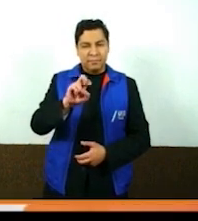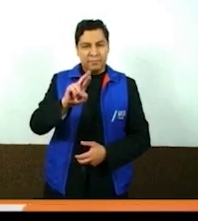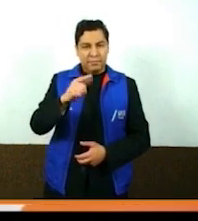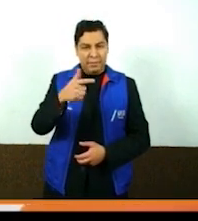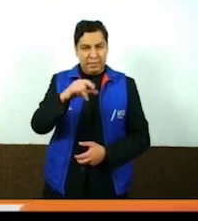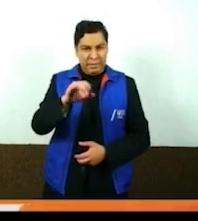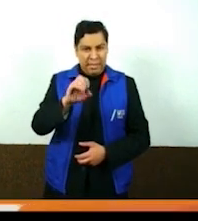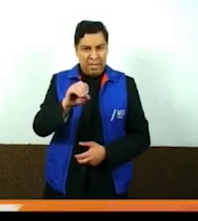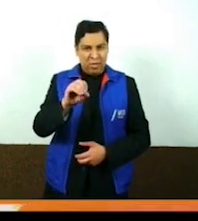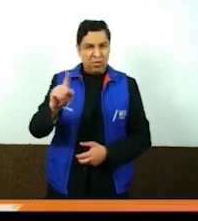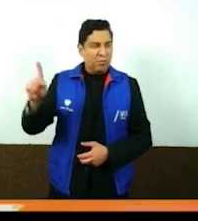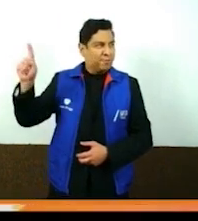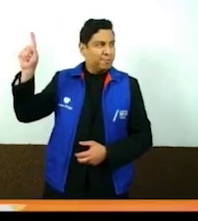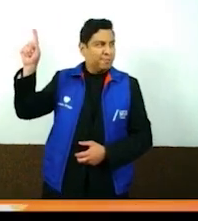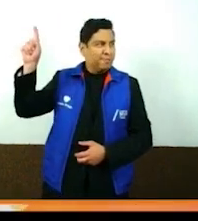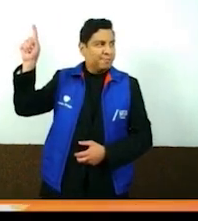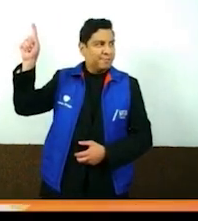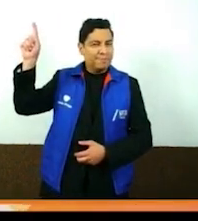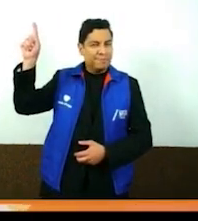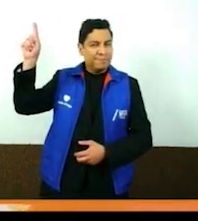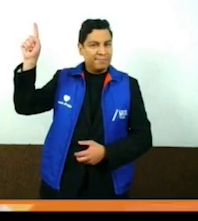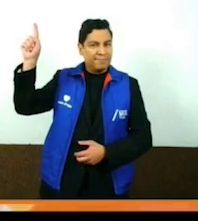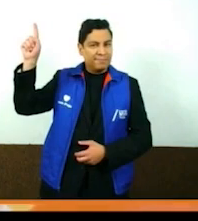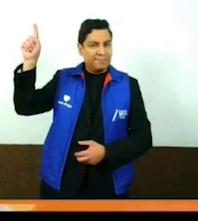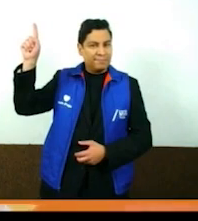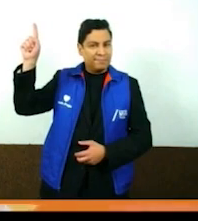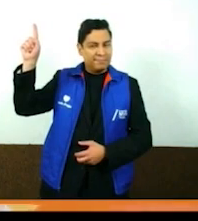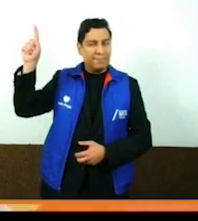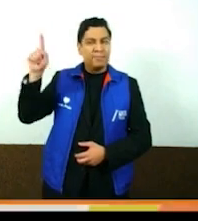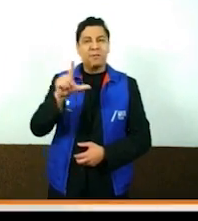Sergio Cruz Oviedo Lara.